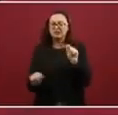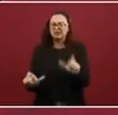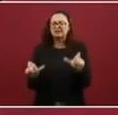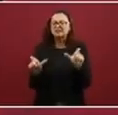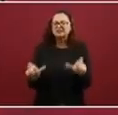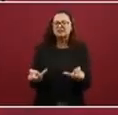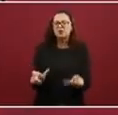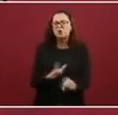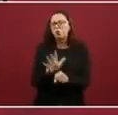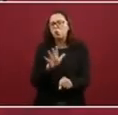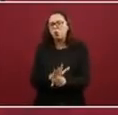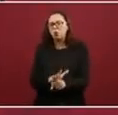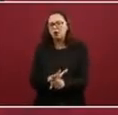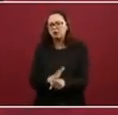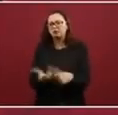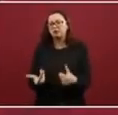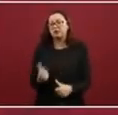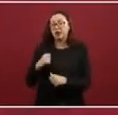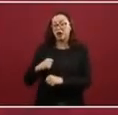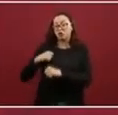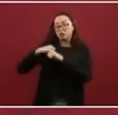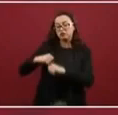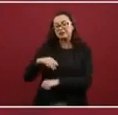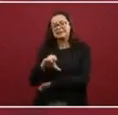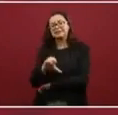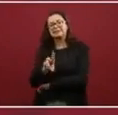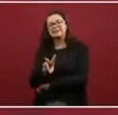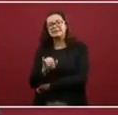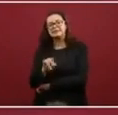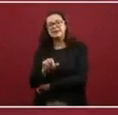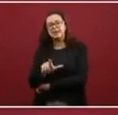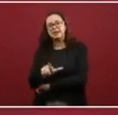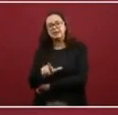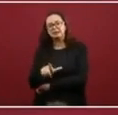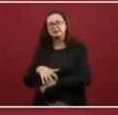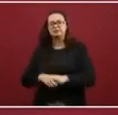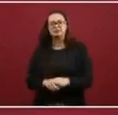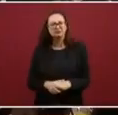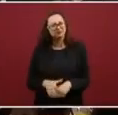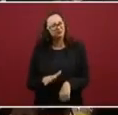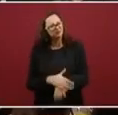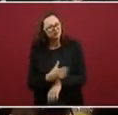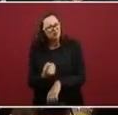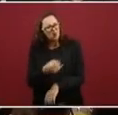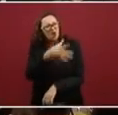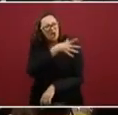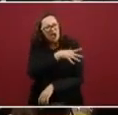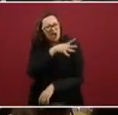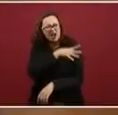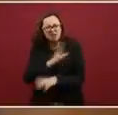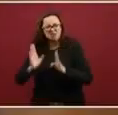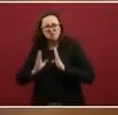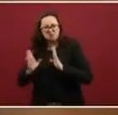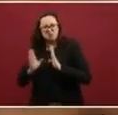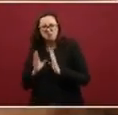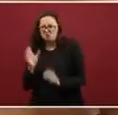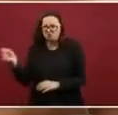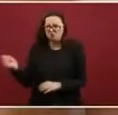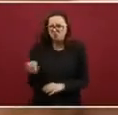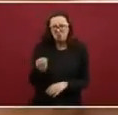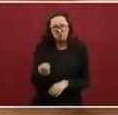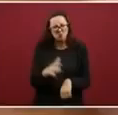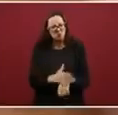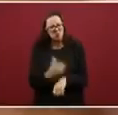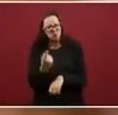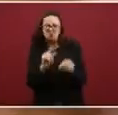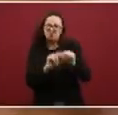respaldar las acciones de la autoridad civil, que es migración. ¿Y por qué entonces un general activo en la defensa y no como parte de la